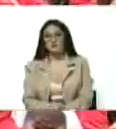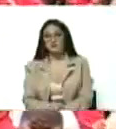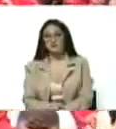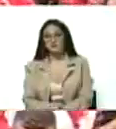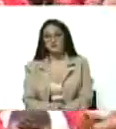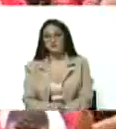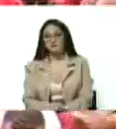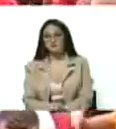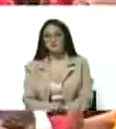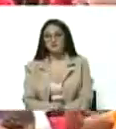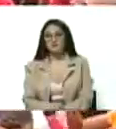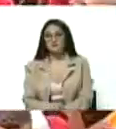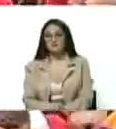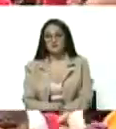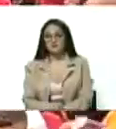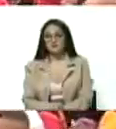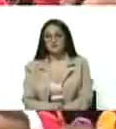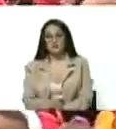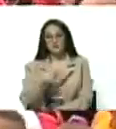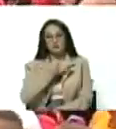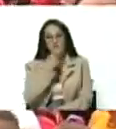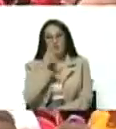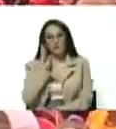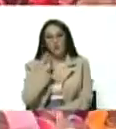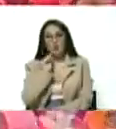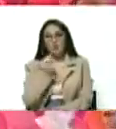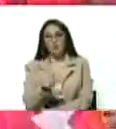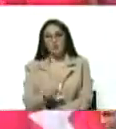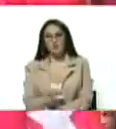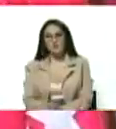del juramento. Nosotros juramos muy jóvenes.